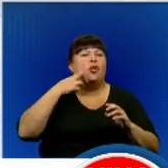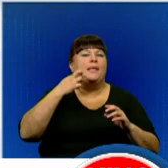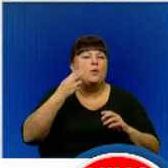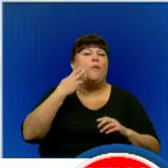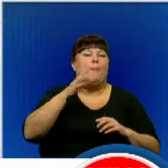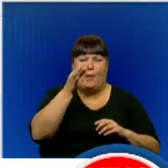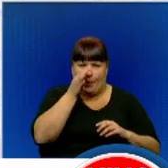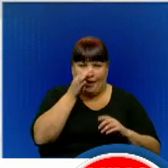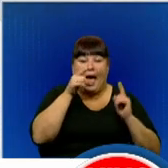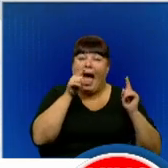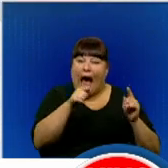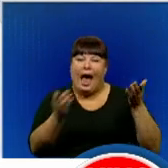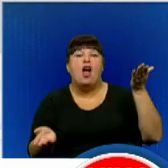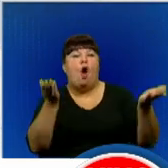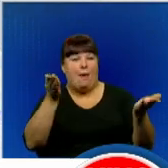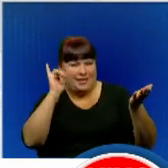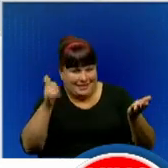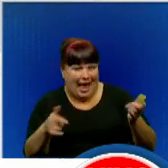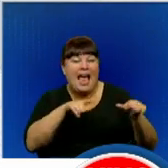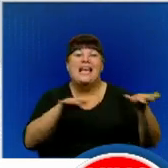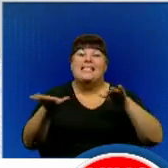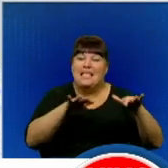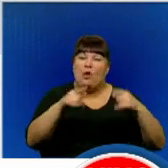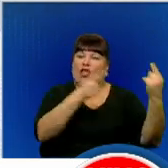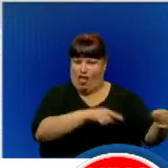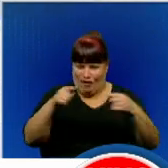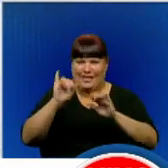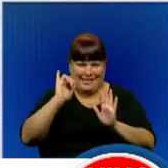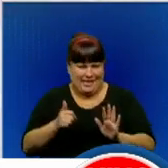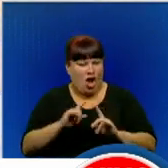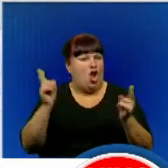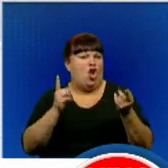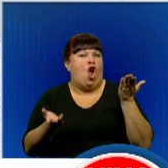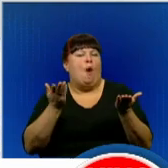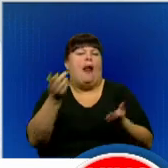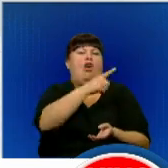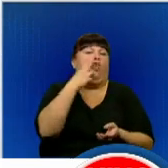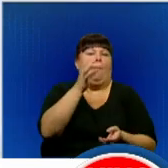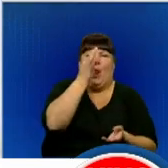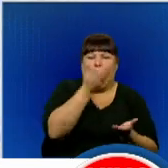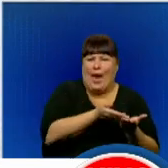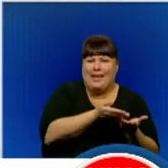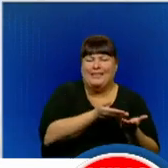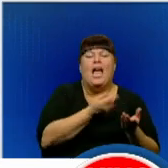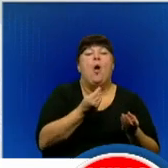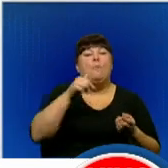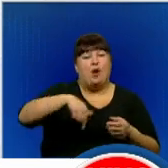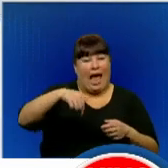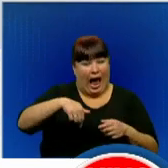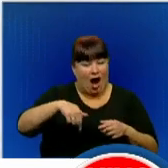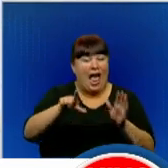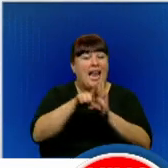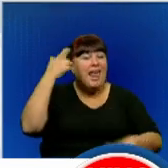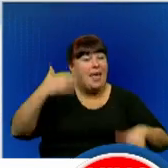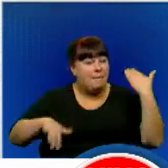20 ahí hay que comparar y ahí la situación es bien diferente sino contra lo que pasó el 2020 porque nosotros acá en la ley